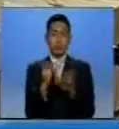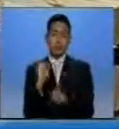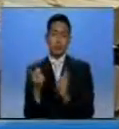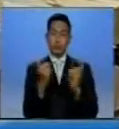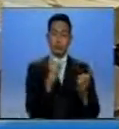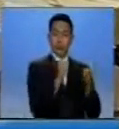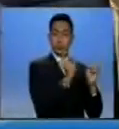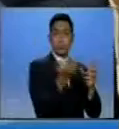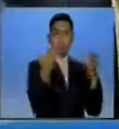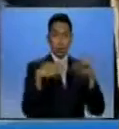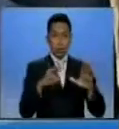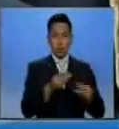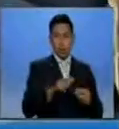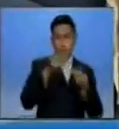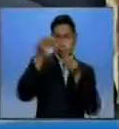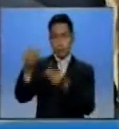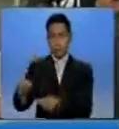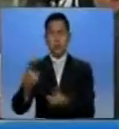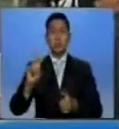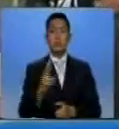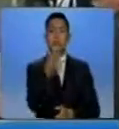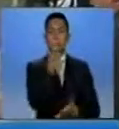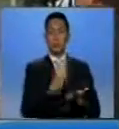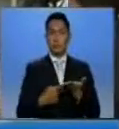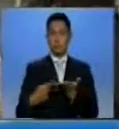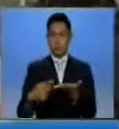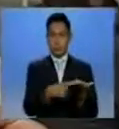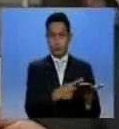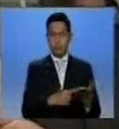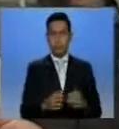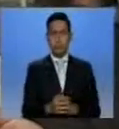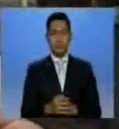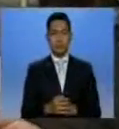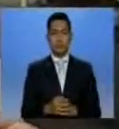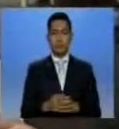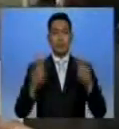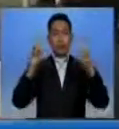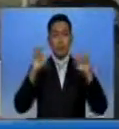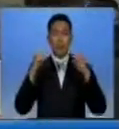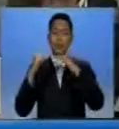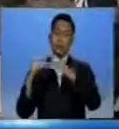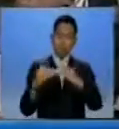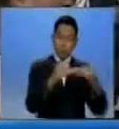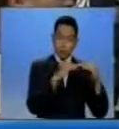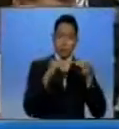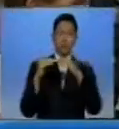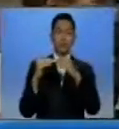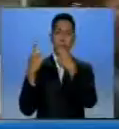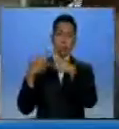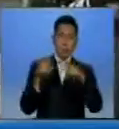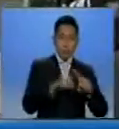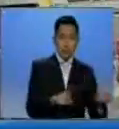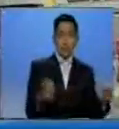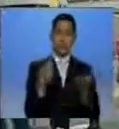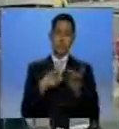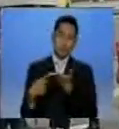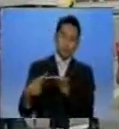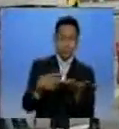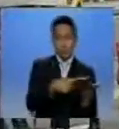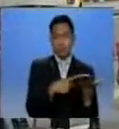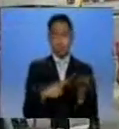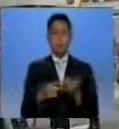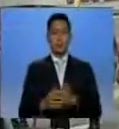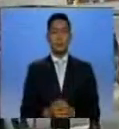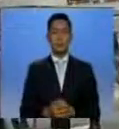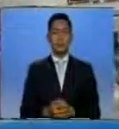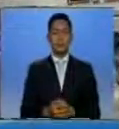presentado para su segundo y definitivo debate. Los consensos en democracia se incorporan, los disensos se procesan a través del debate y la discusión. El líder del